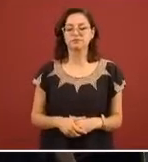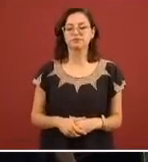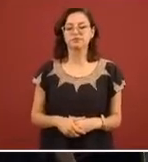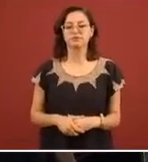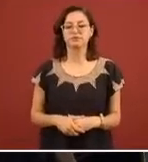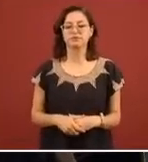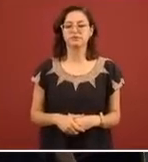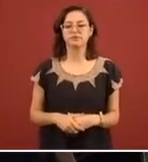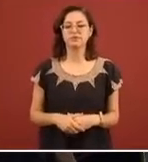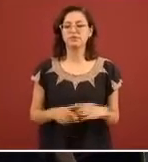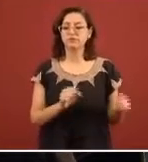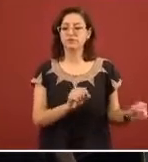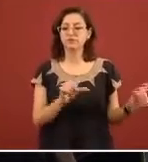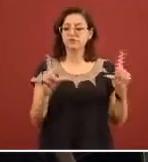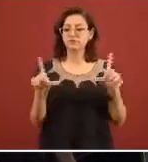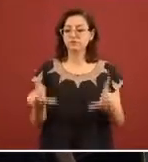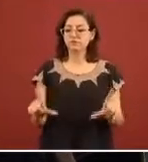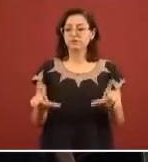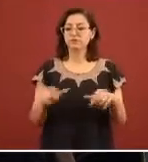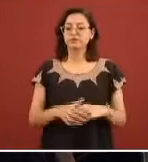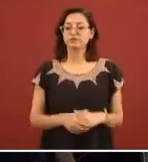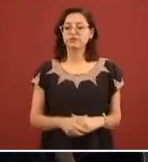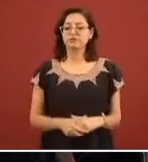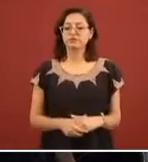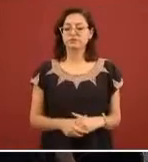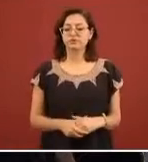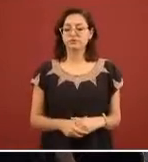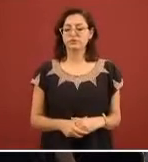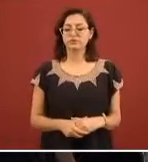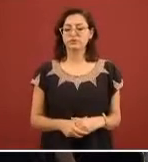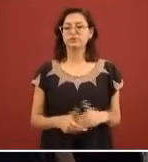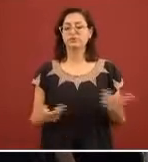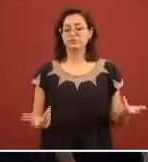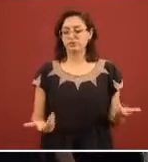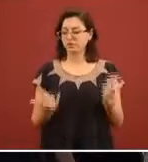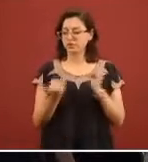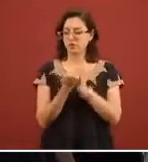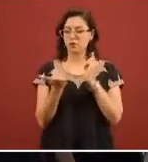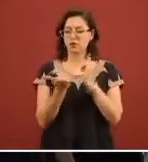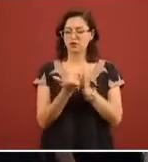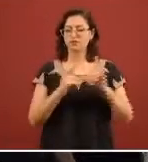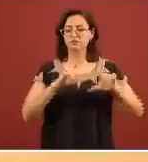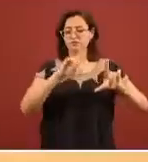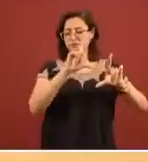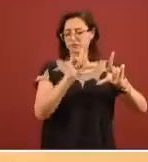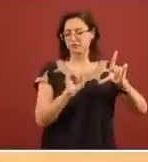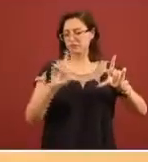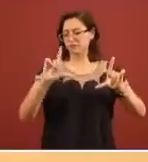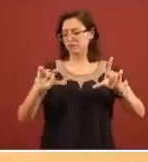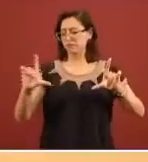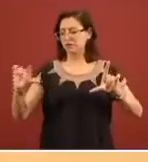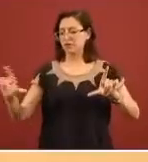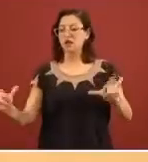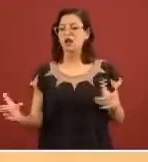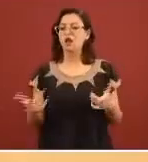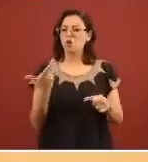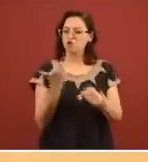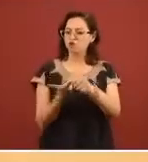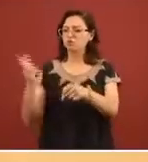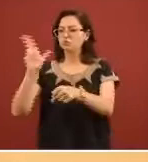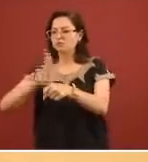5.399 casos. La siguiente diapositiva, por favor. Aquí tenemos la distribución precisamente del estado clínico en el que